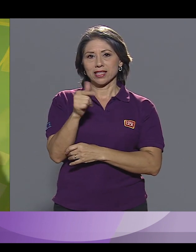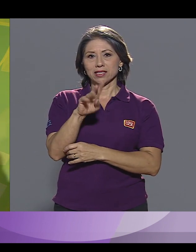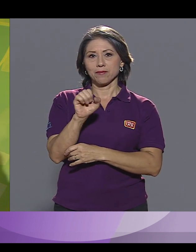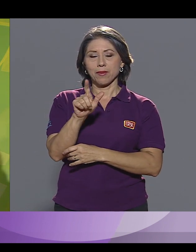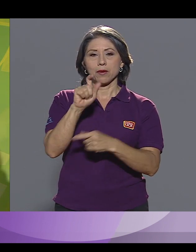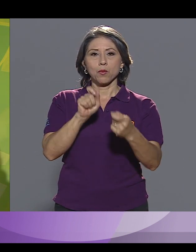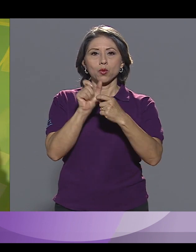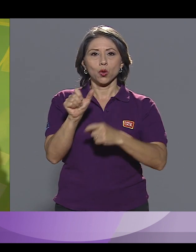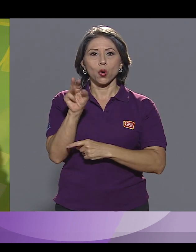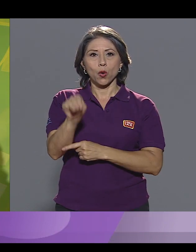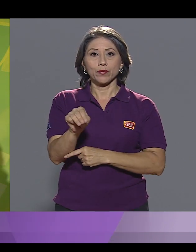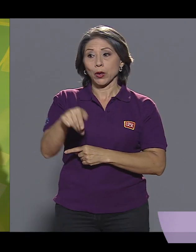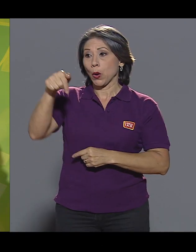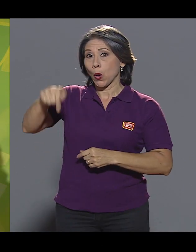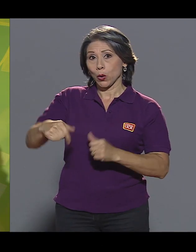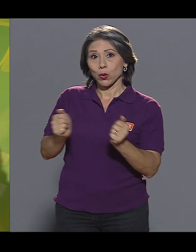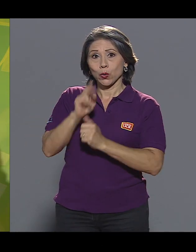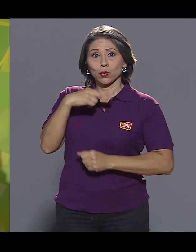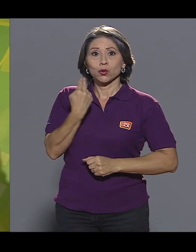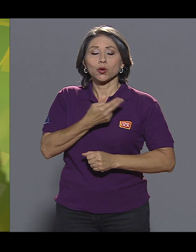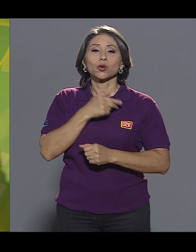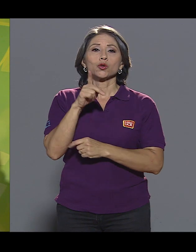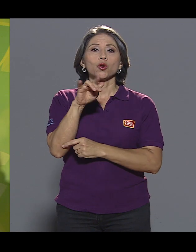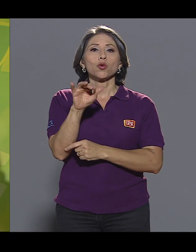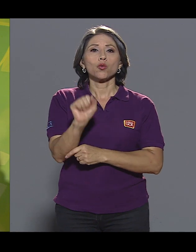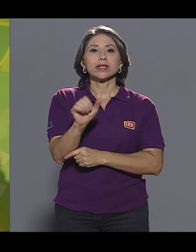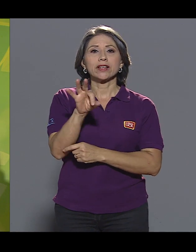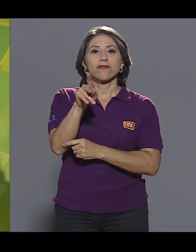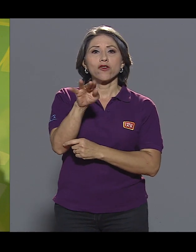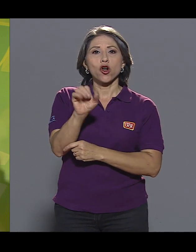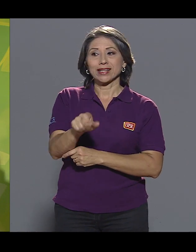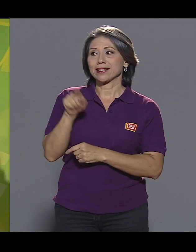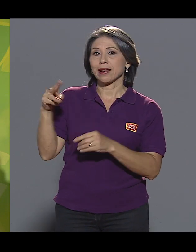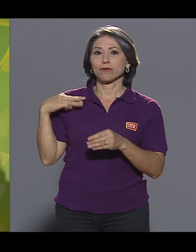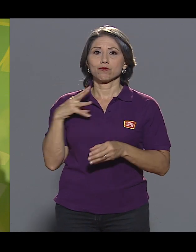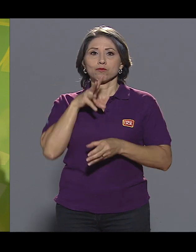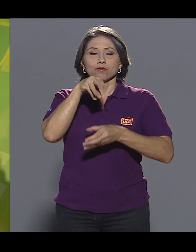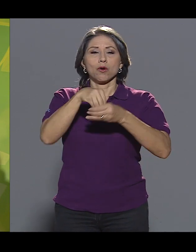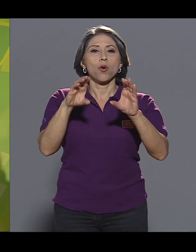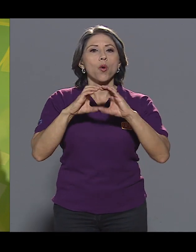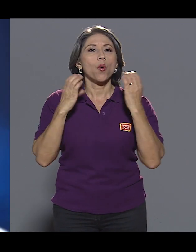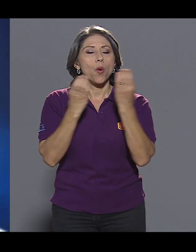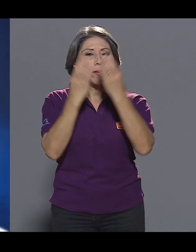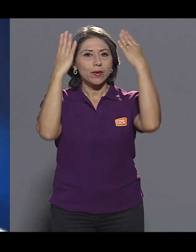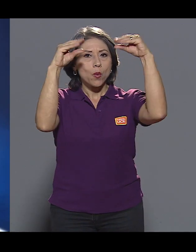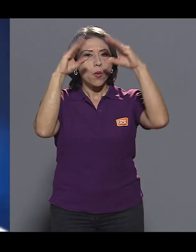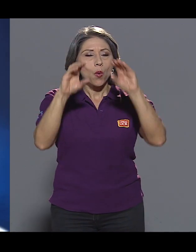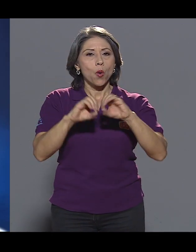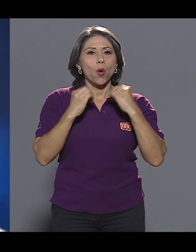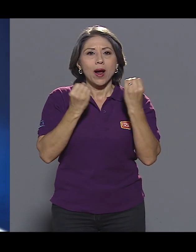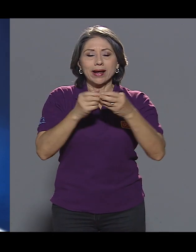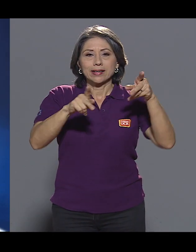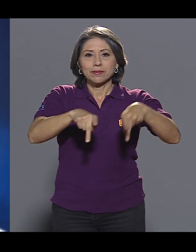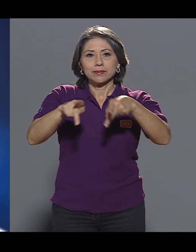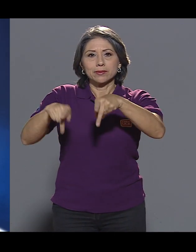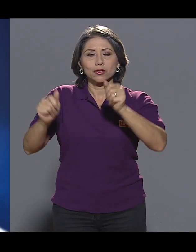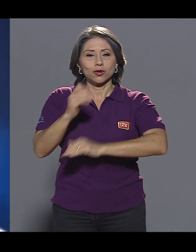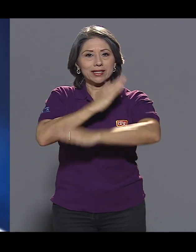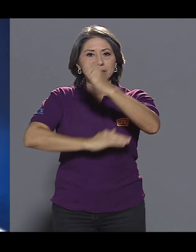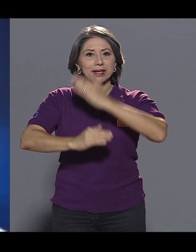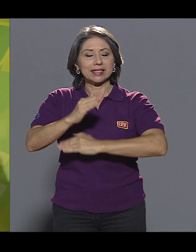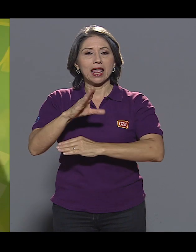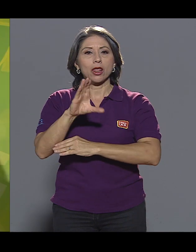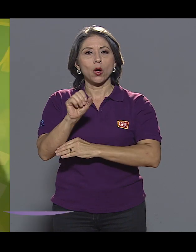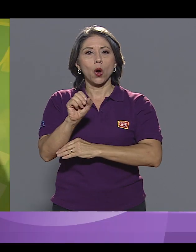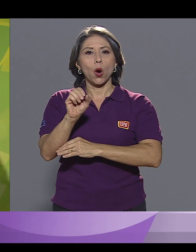nexostv@gmail.com. Y está con nosotros hoy en el estudio Luis Flores, quien es miembro del Comité de Información de las Organizaciones de Personas con